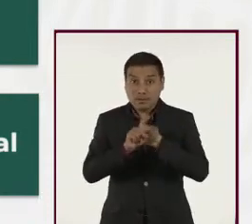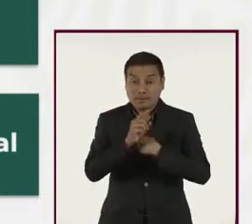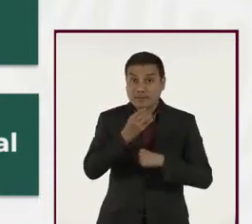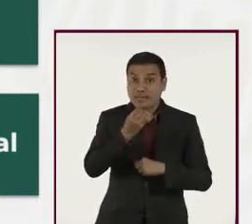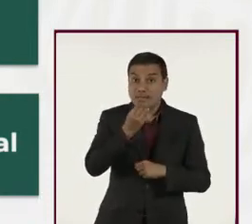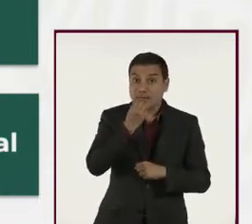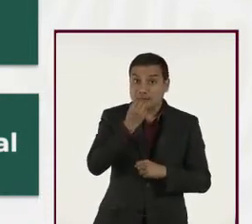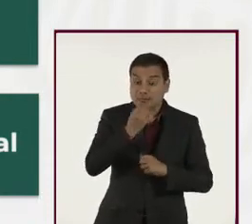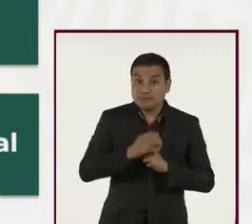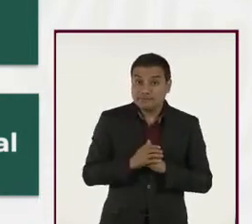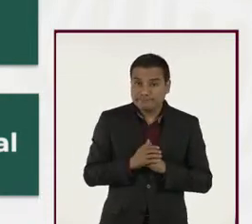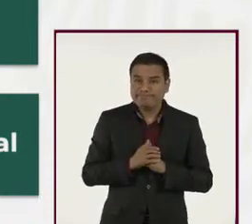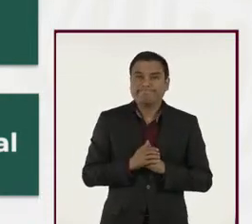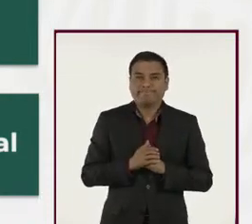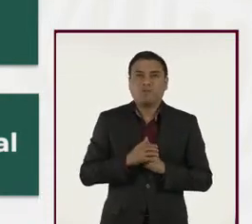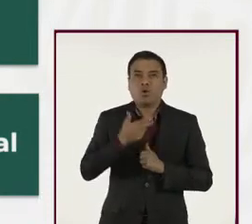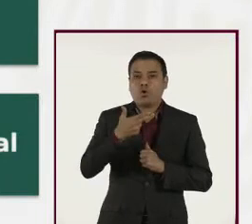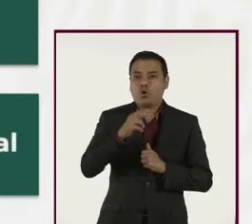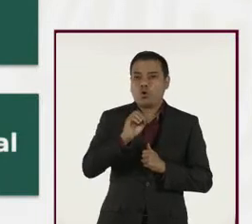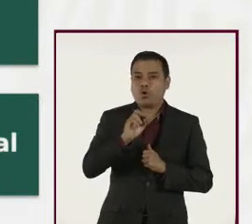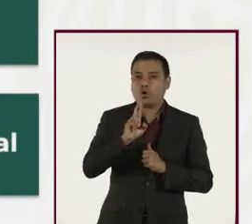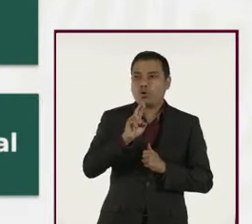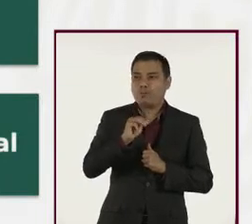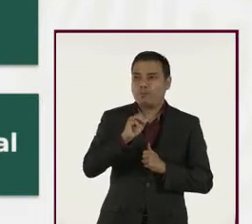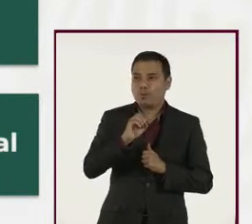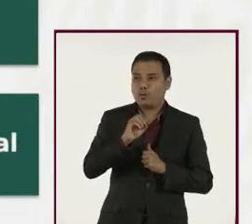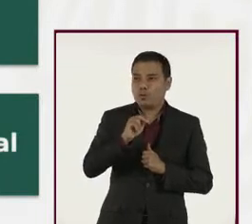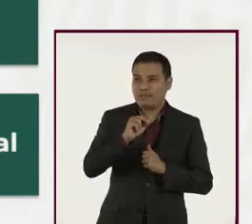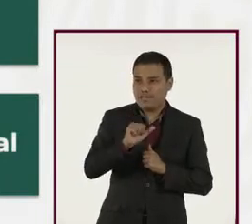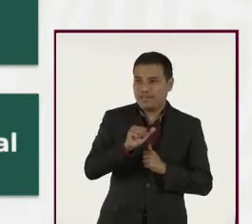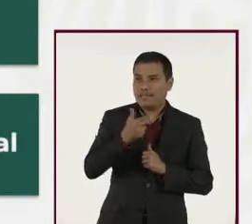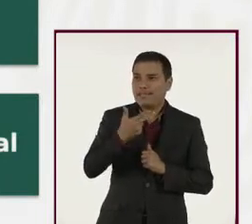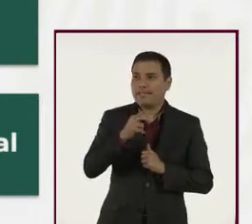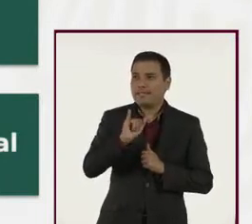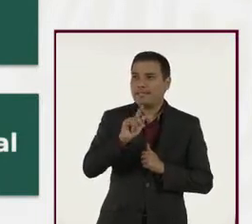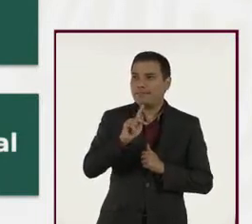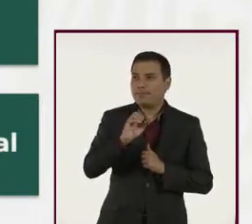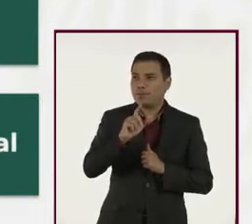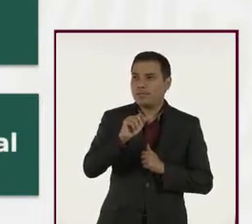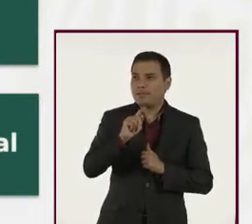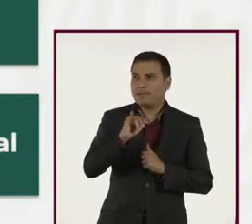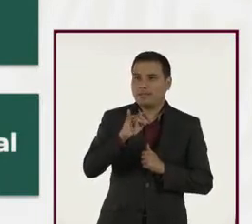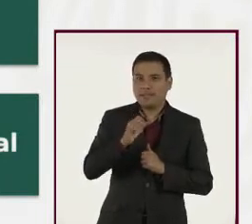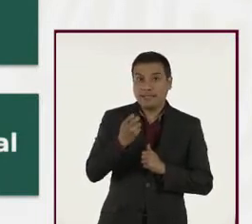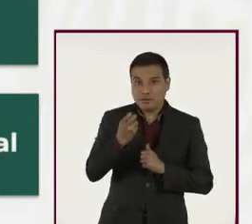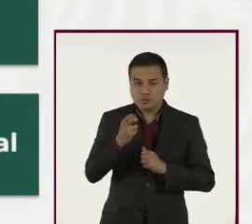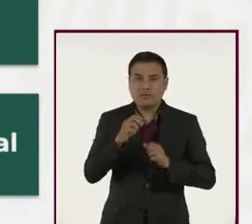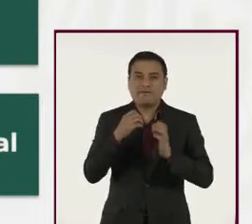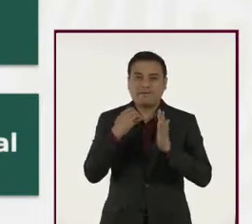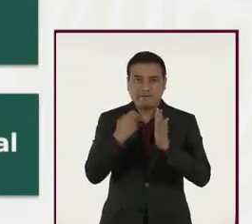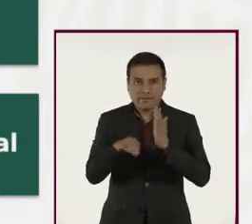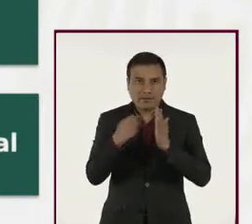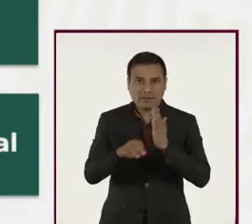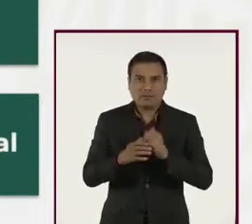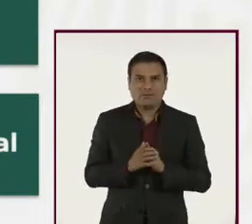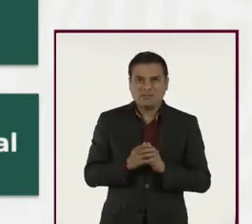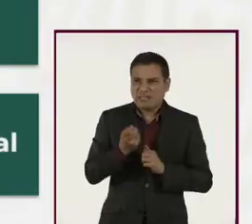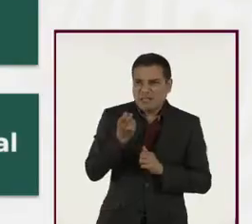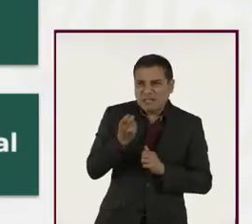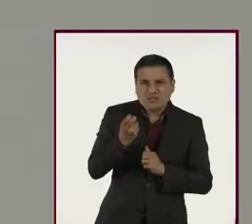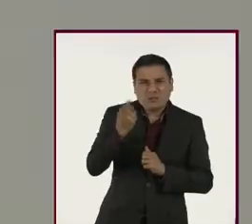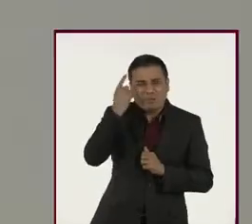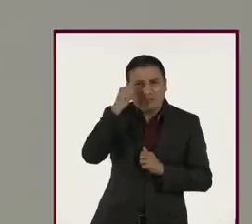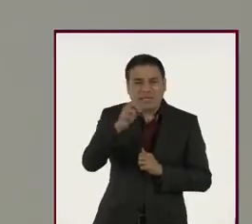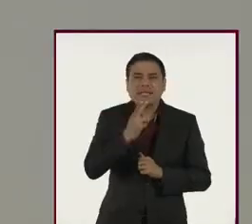nivel bajo de una hormona que se llama leptina. Esta es una hormona que nos indica cuándo tenemos hambre y cuándo nos hemos